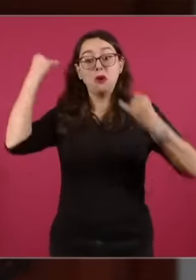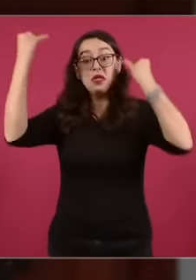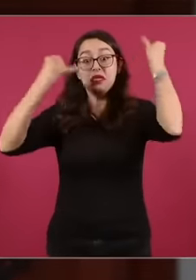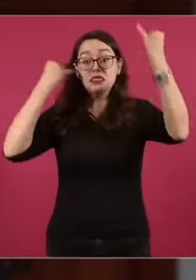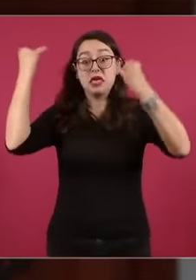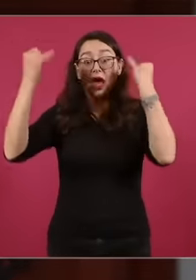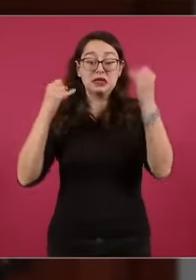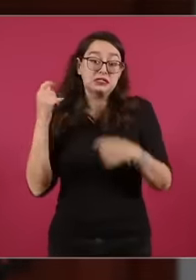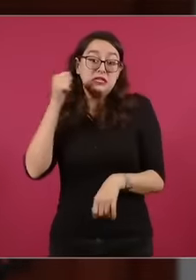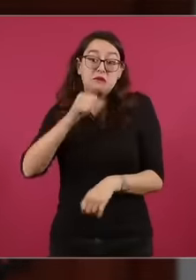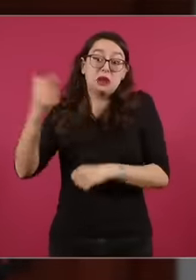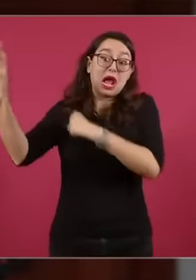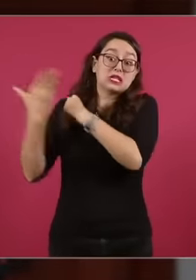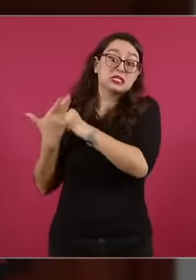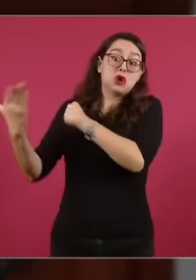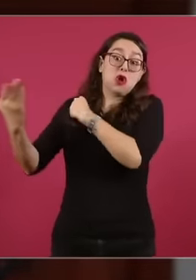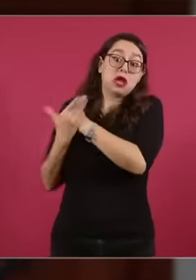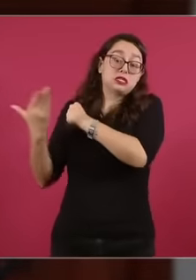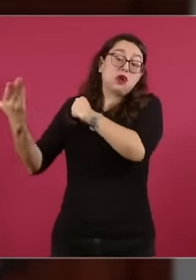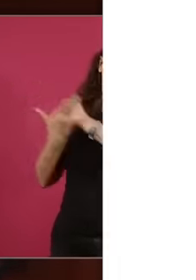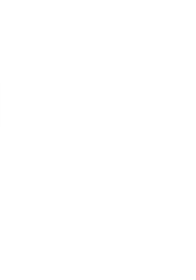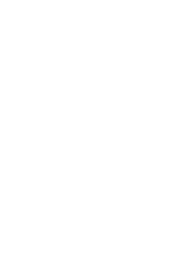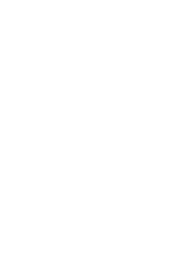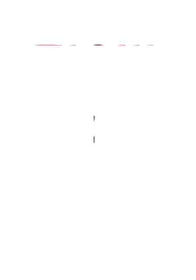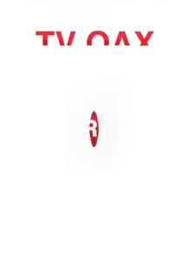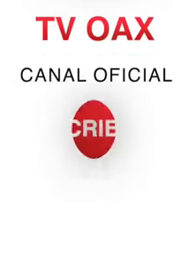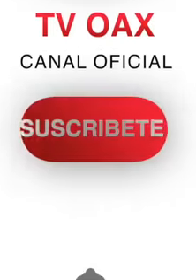un castigo diferente a mí, un bloqueo diferente.